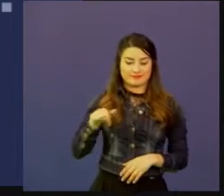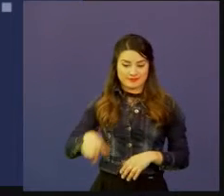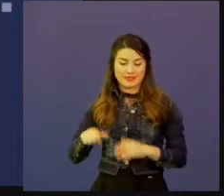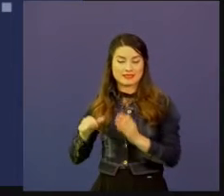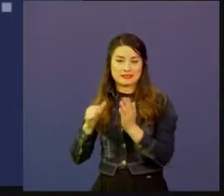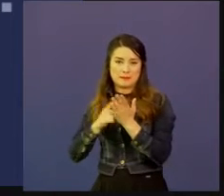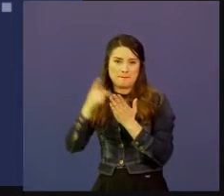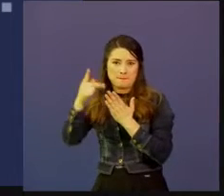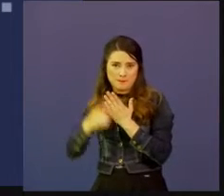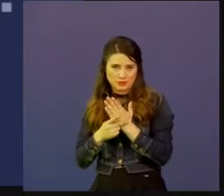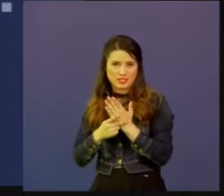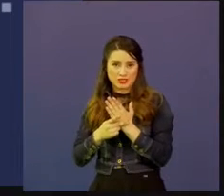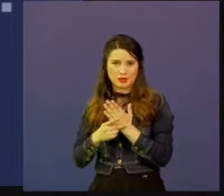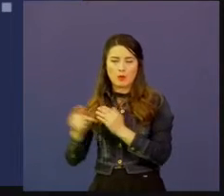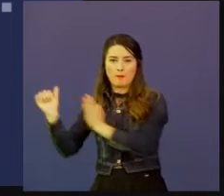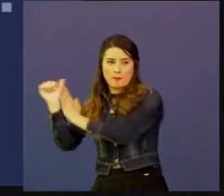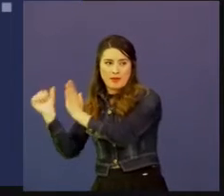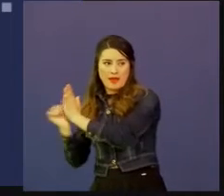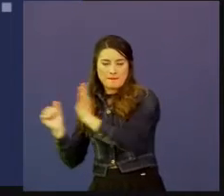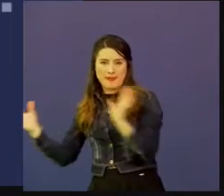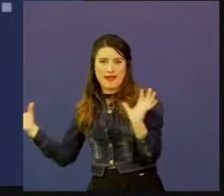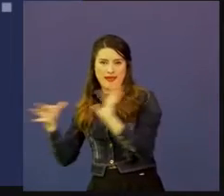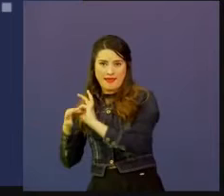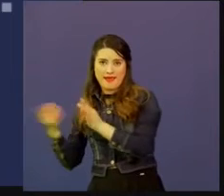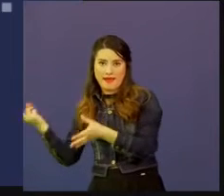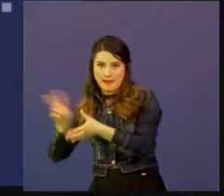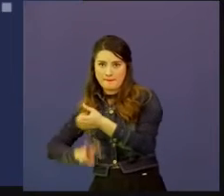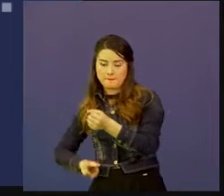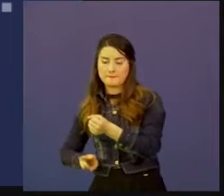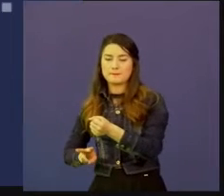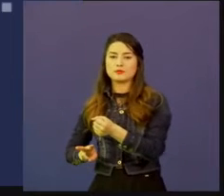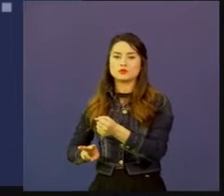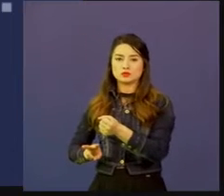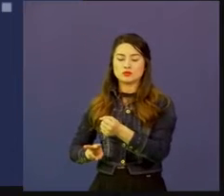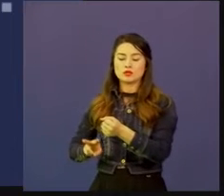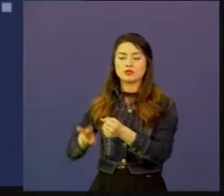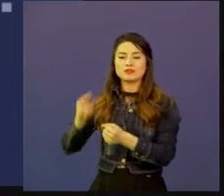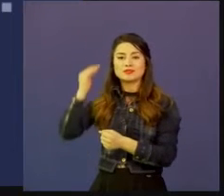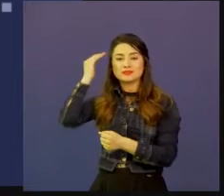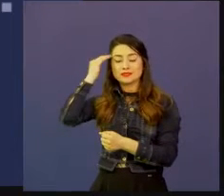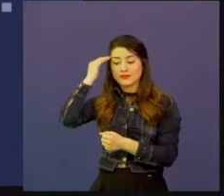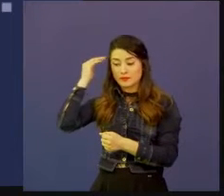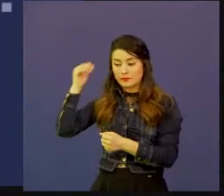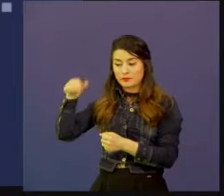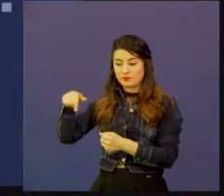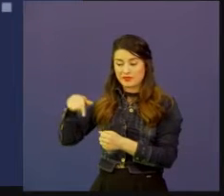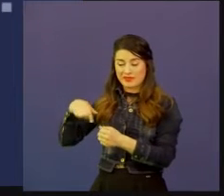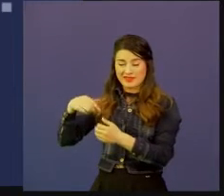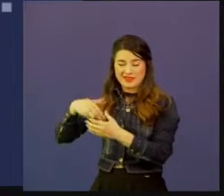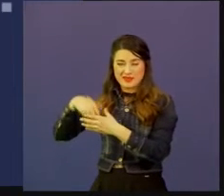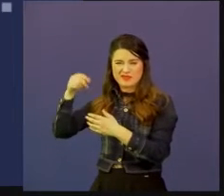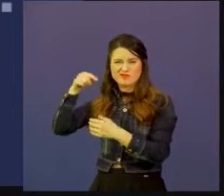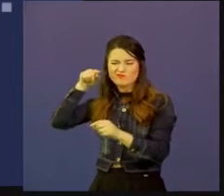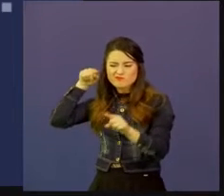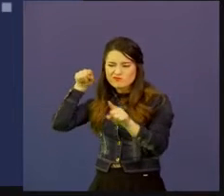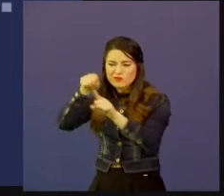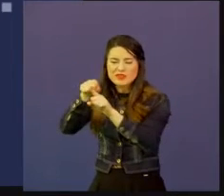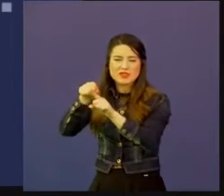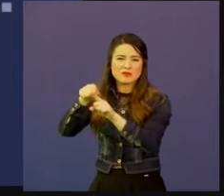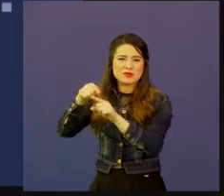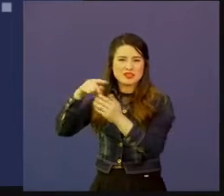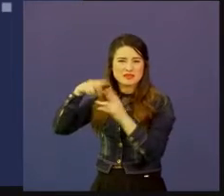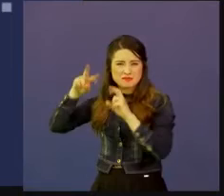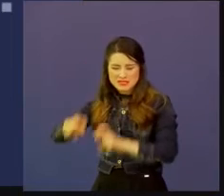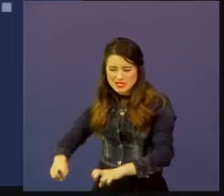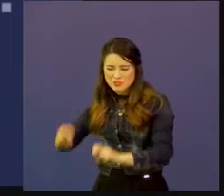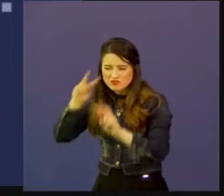Maestros Creativos, nosotros hemos considerado el centro de nuestro trabajo, el centro de nuestra investigación, a los maestros creativos como el